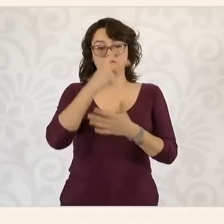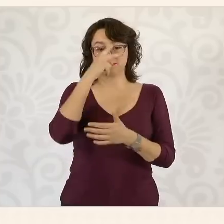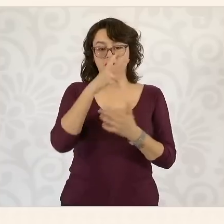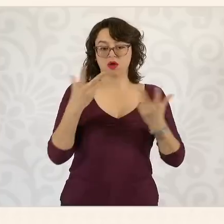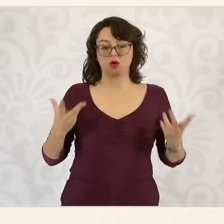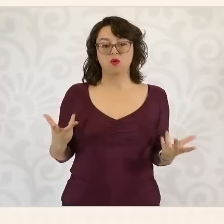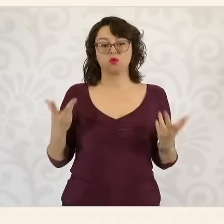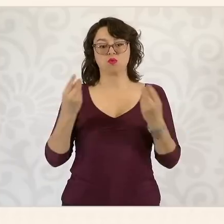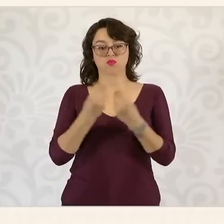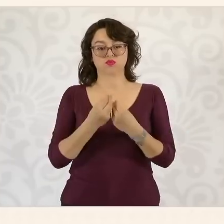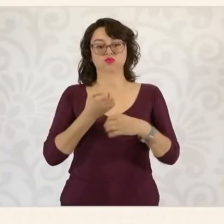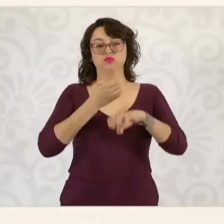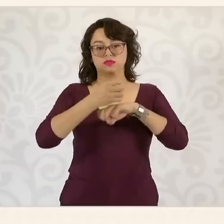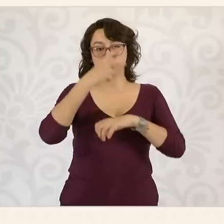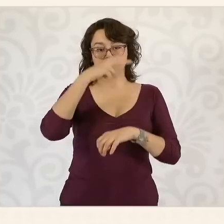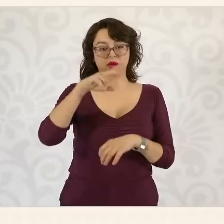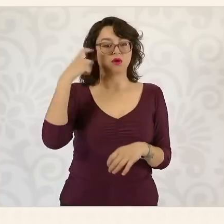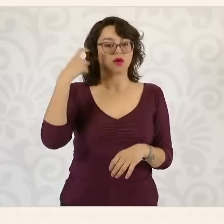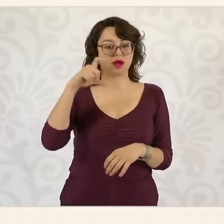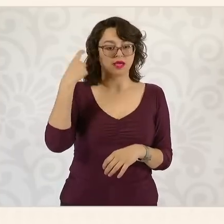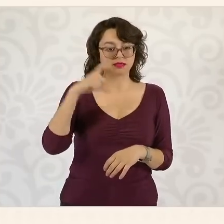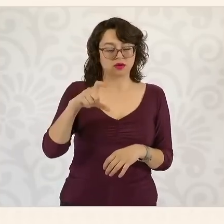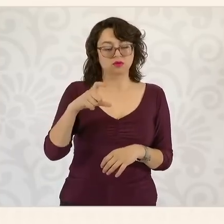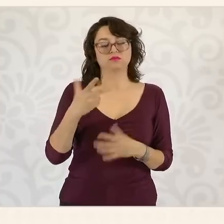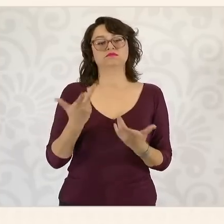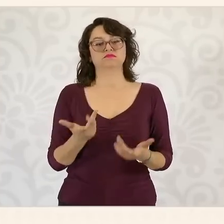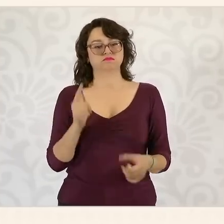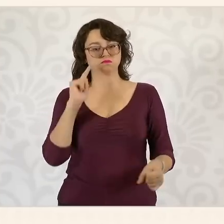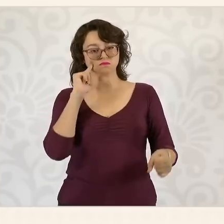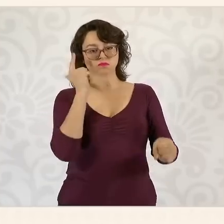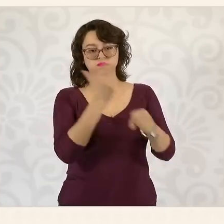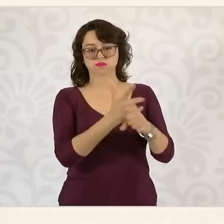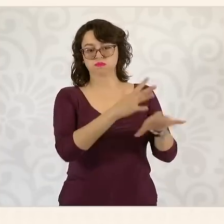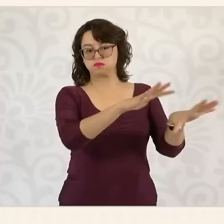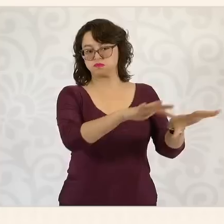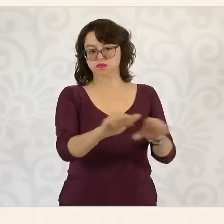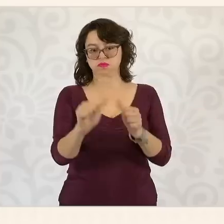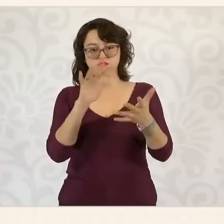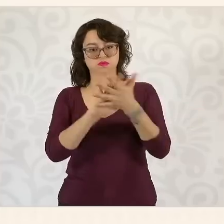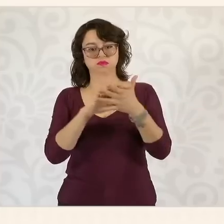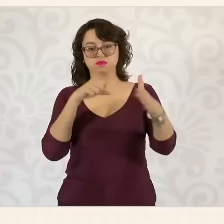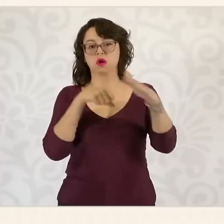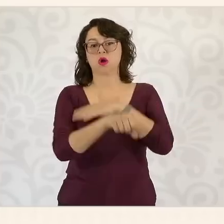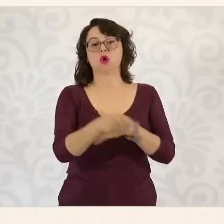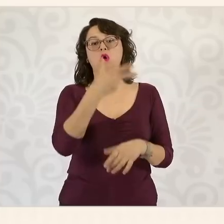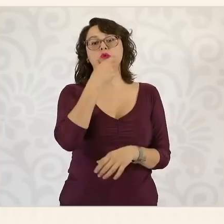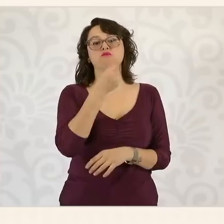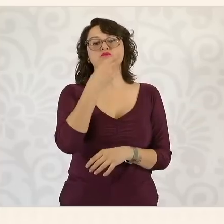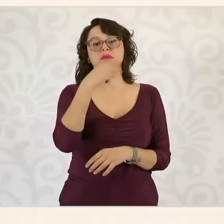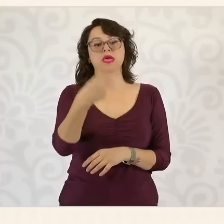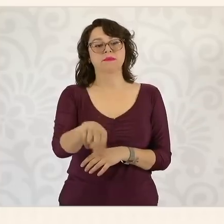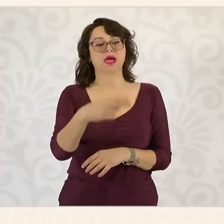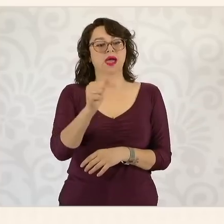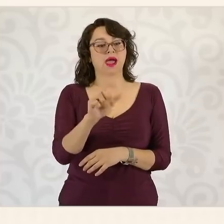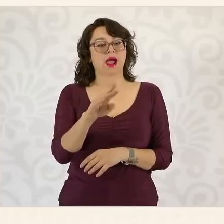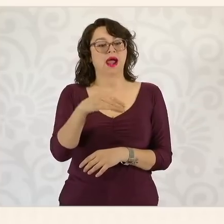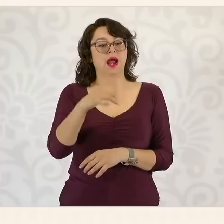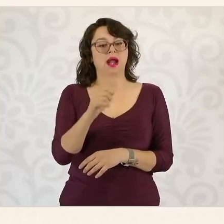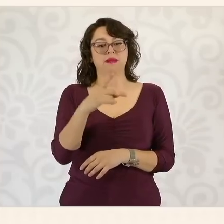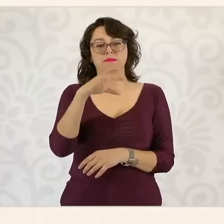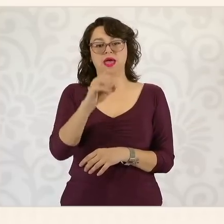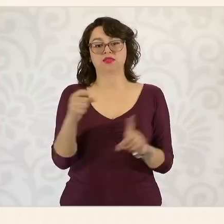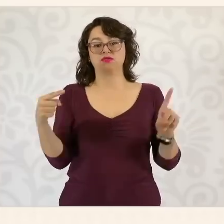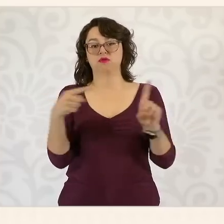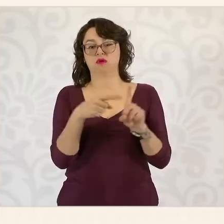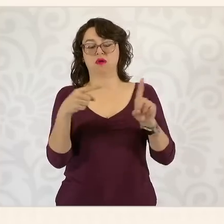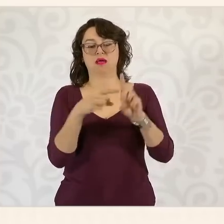el Estado de México y Querétaro, se cumplimentó una orden de aprehensión por el delito de extorsión en contra de Armando N., generador de violencia y jefe de